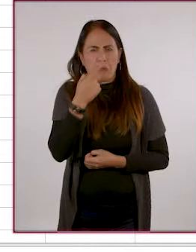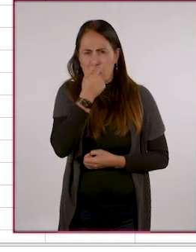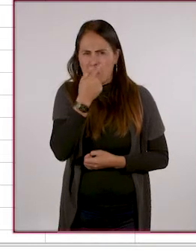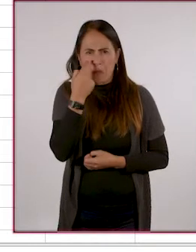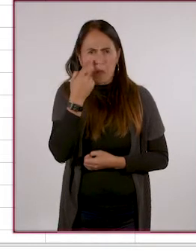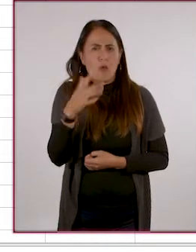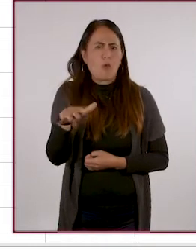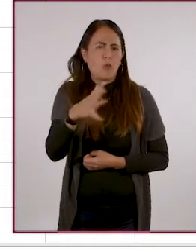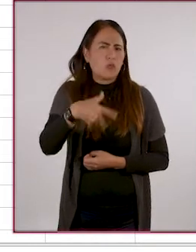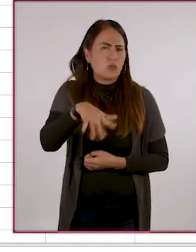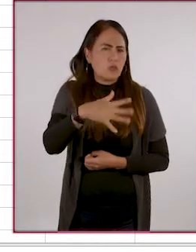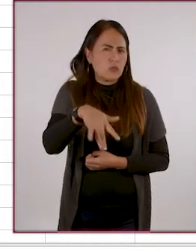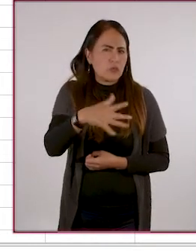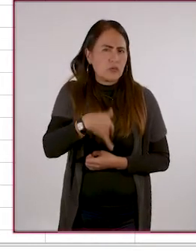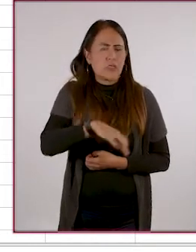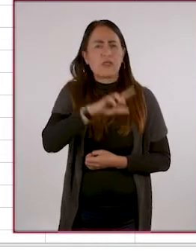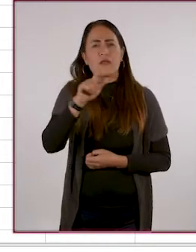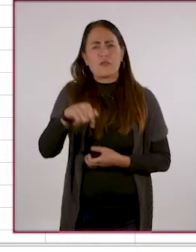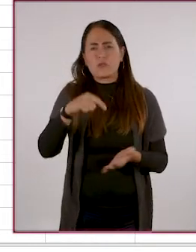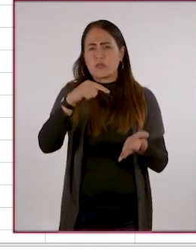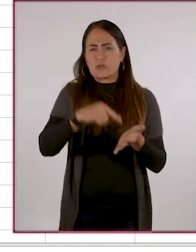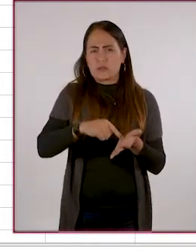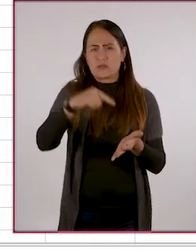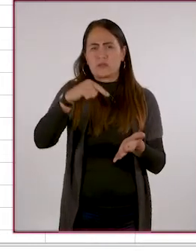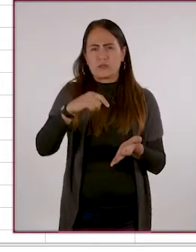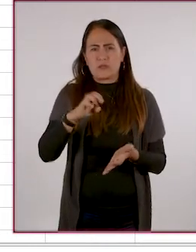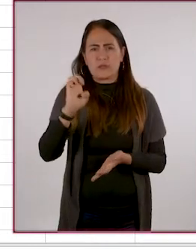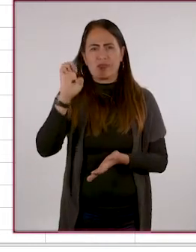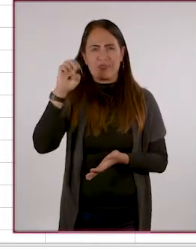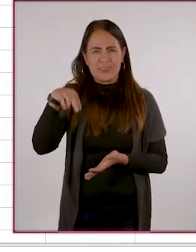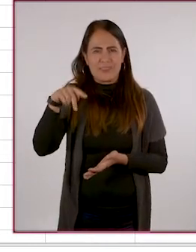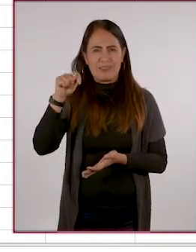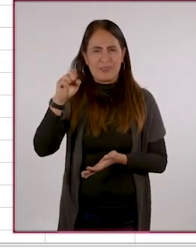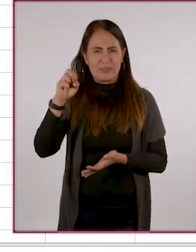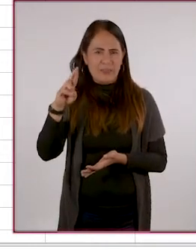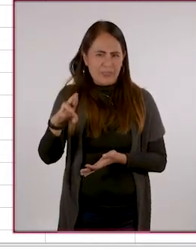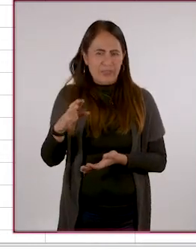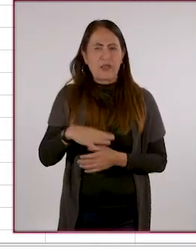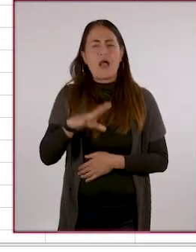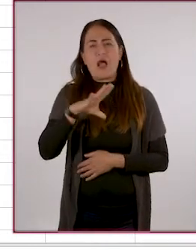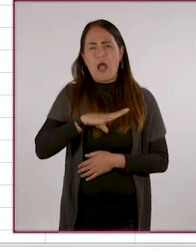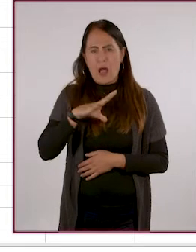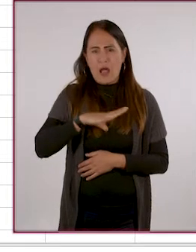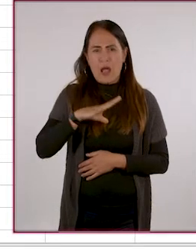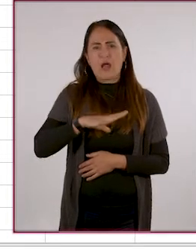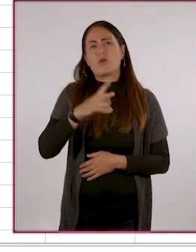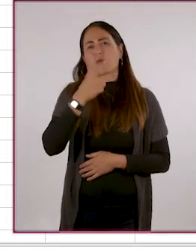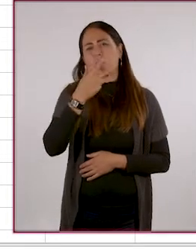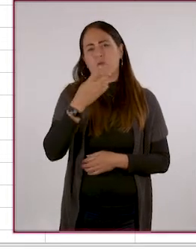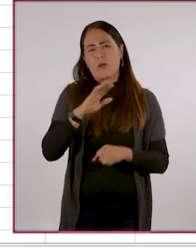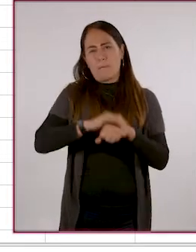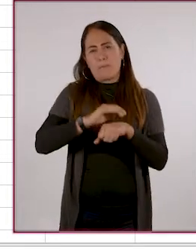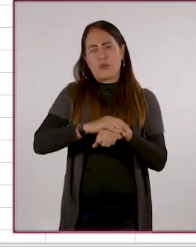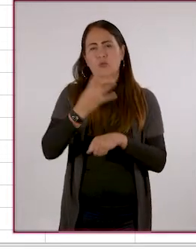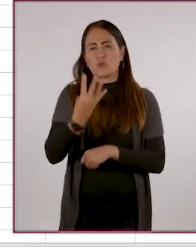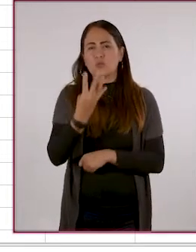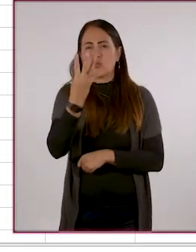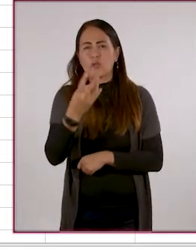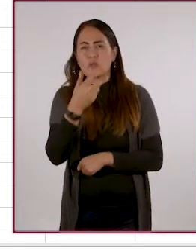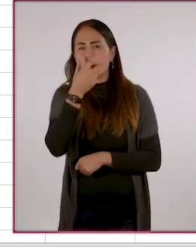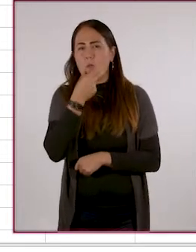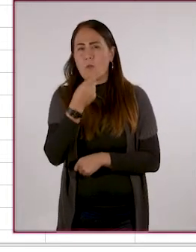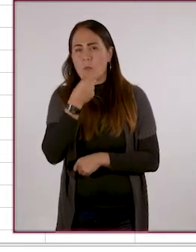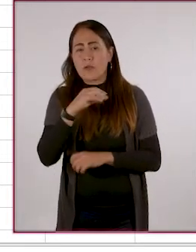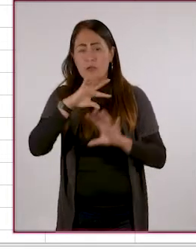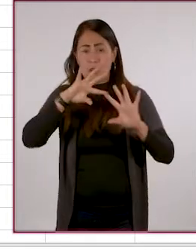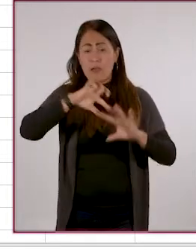busque y ejecuto con el Enter. Ahí nos está diciendo que tenemos 4 amigos de sexo